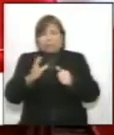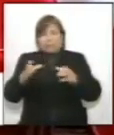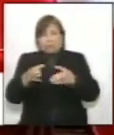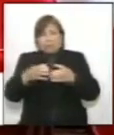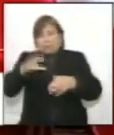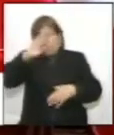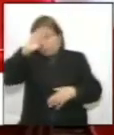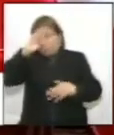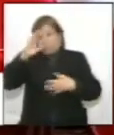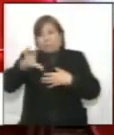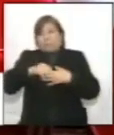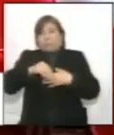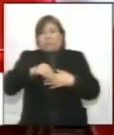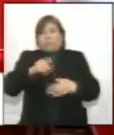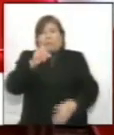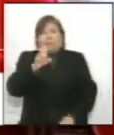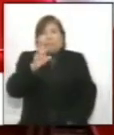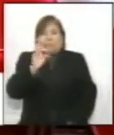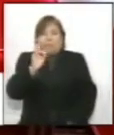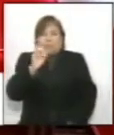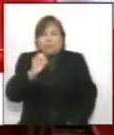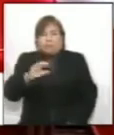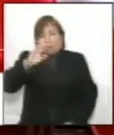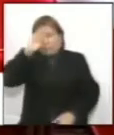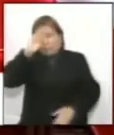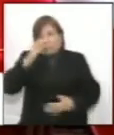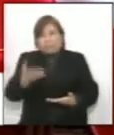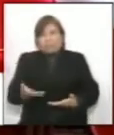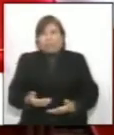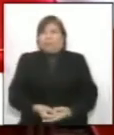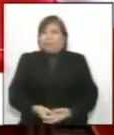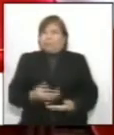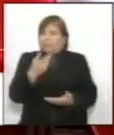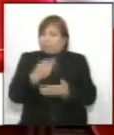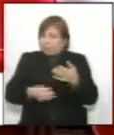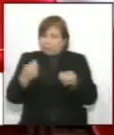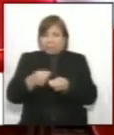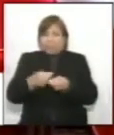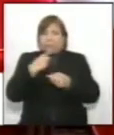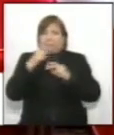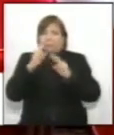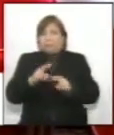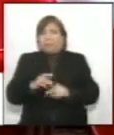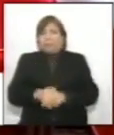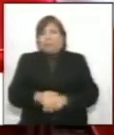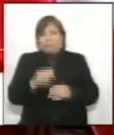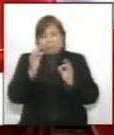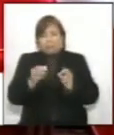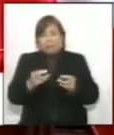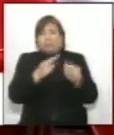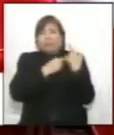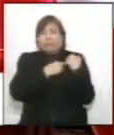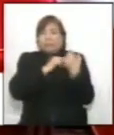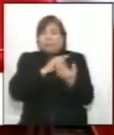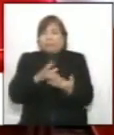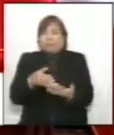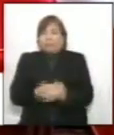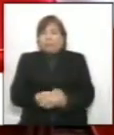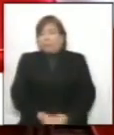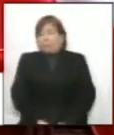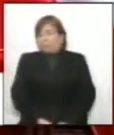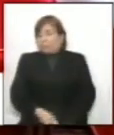contaminados. Tenemos más de 170 trabajadores contaminados. Pero eso es lo que cuesta cuando uno responde a una responsabilidad que trae el país.